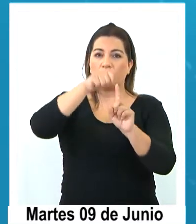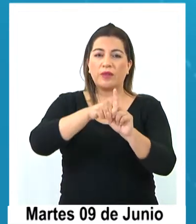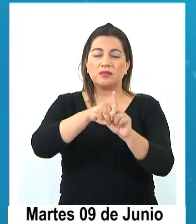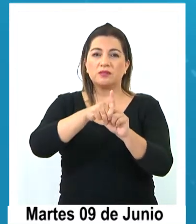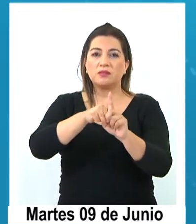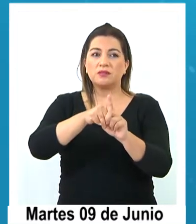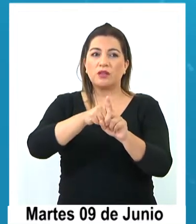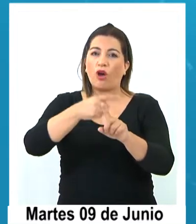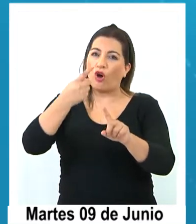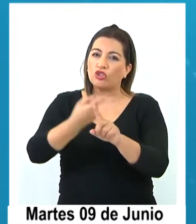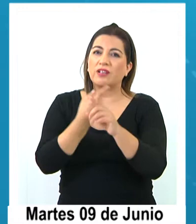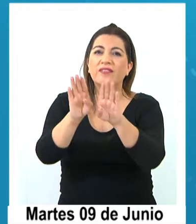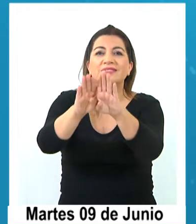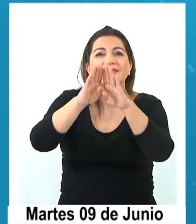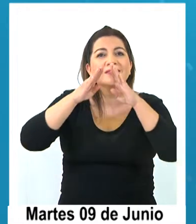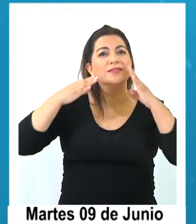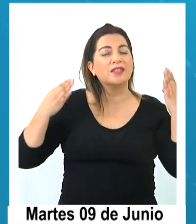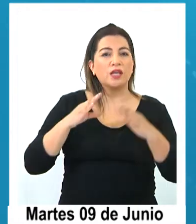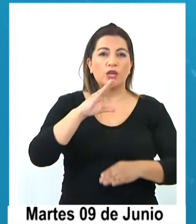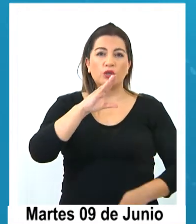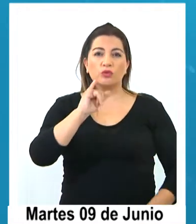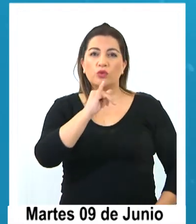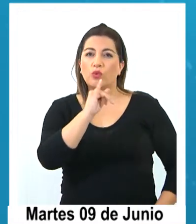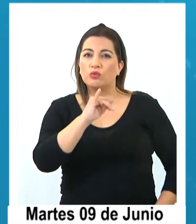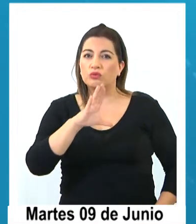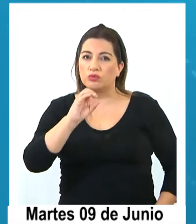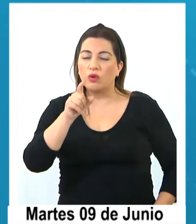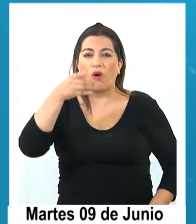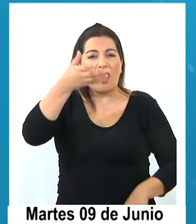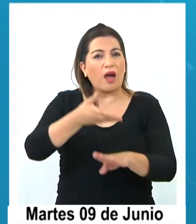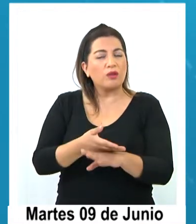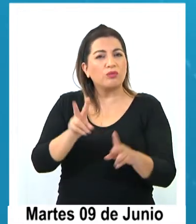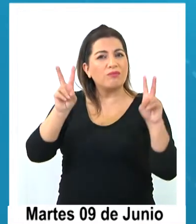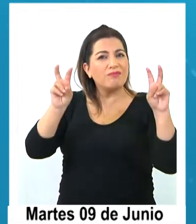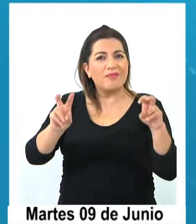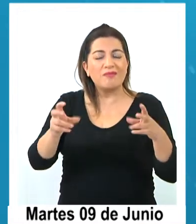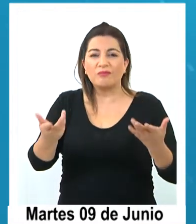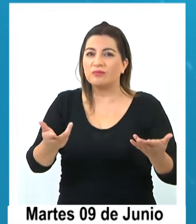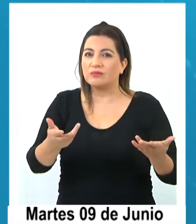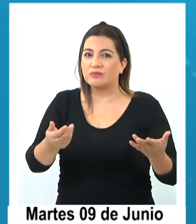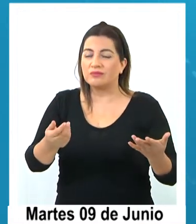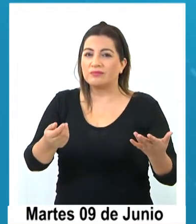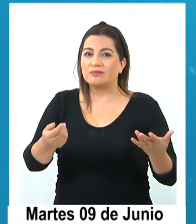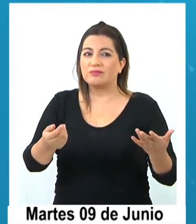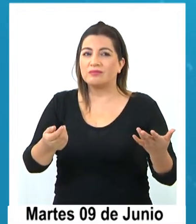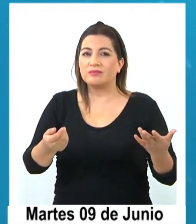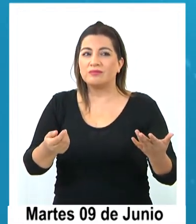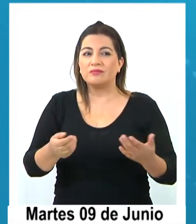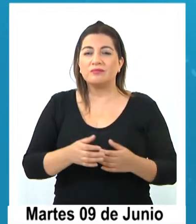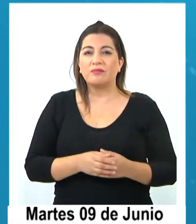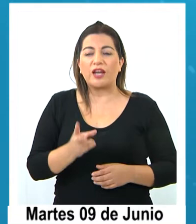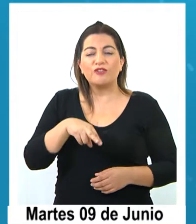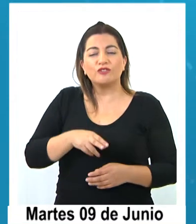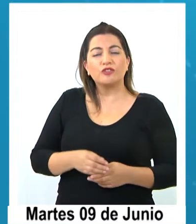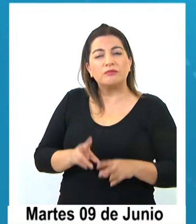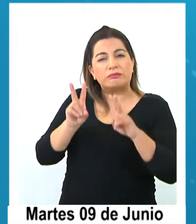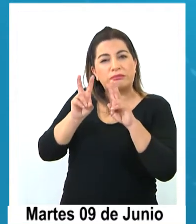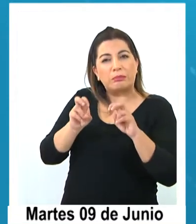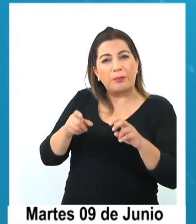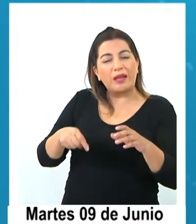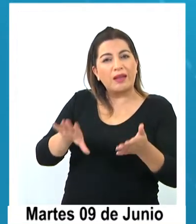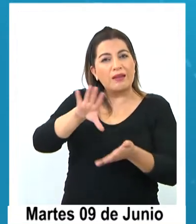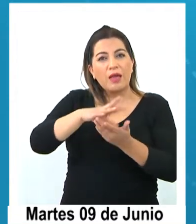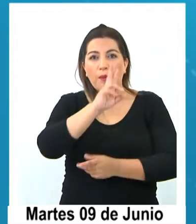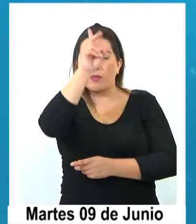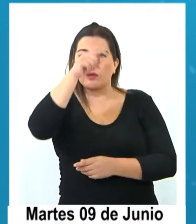empezar, van a reabrir la puerta a los visitantes. Mira, ocurre un fenómeno como para estudiar y analizar en el